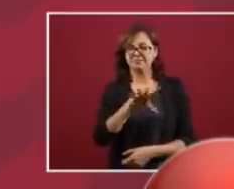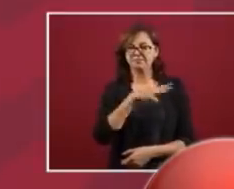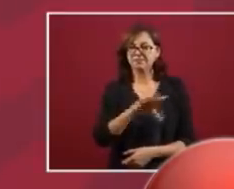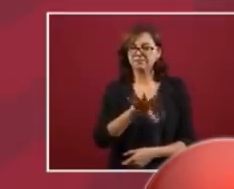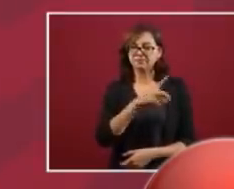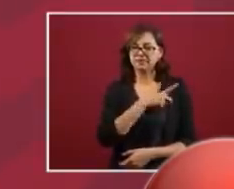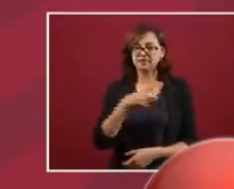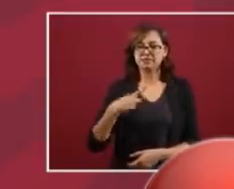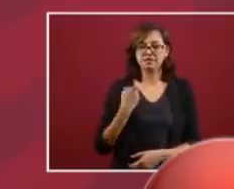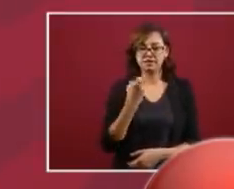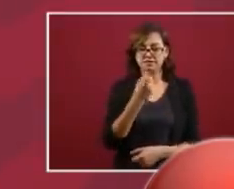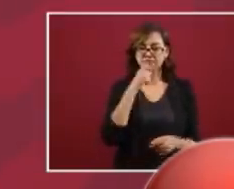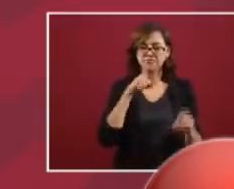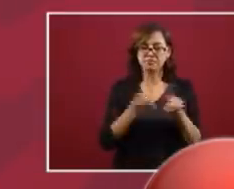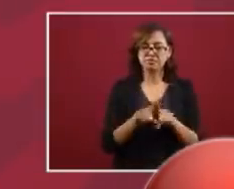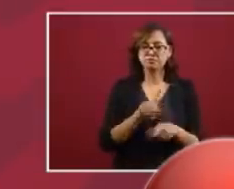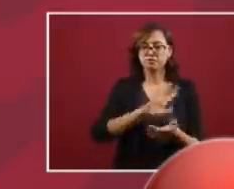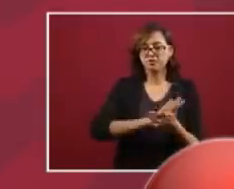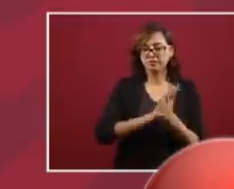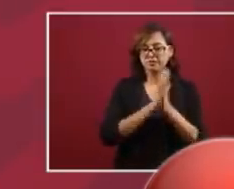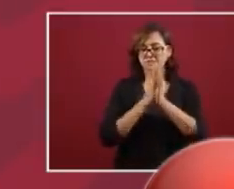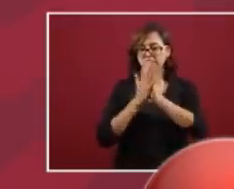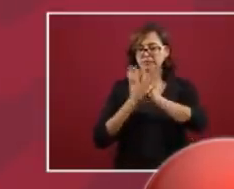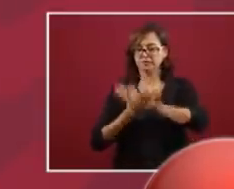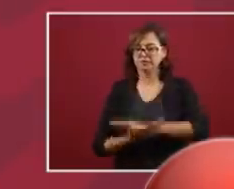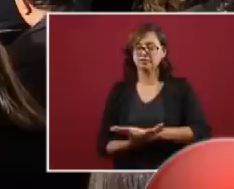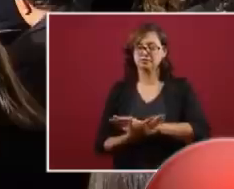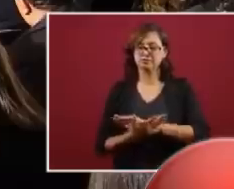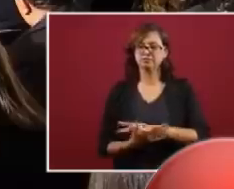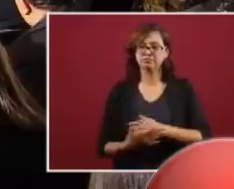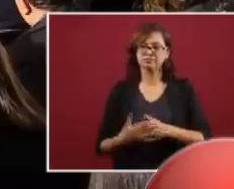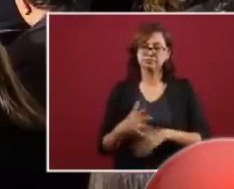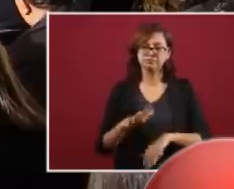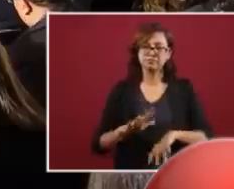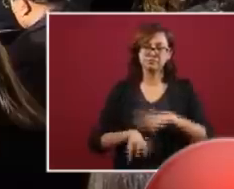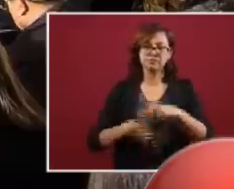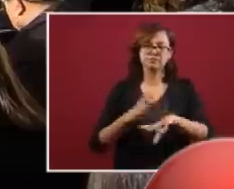también de la transformación, es parte del cambio. Lo otro que planteaste es